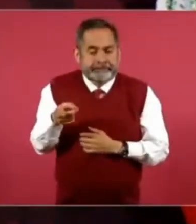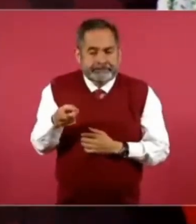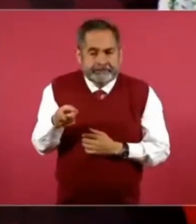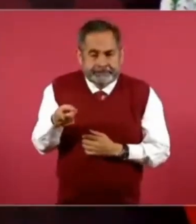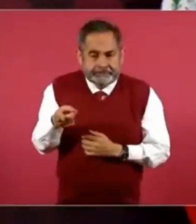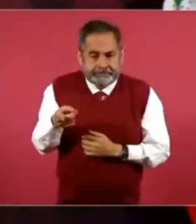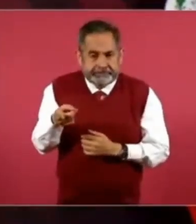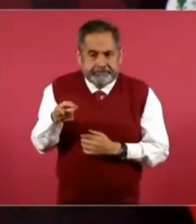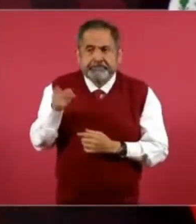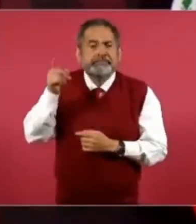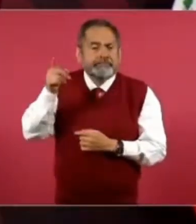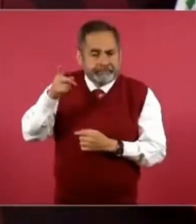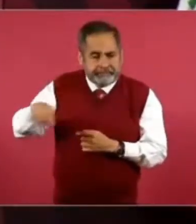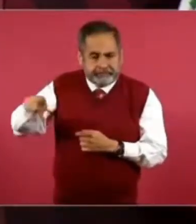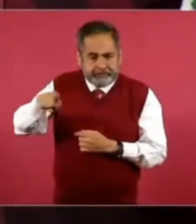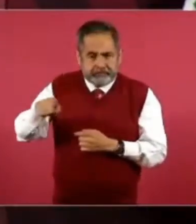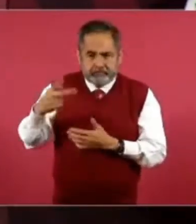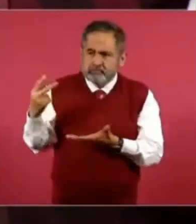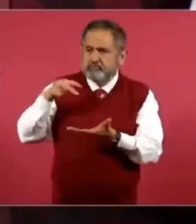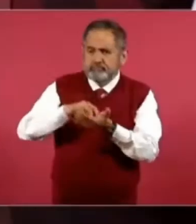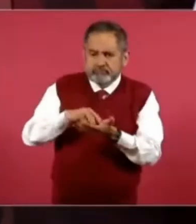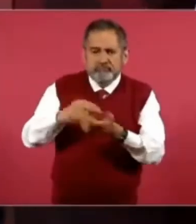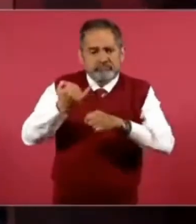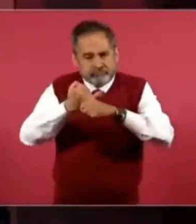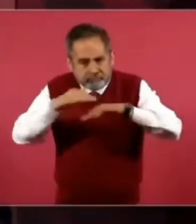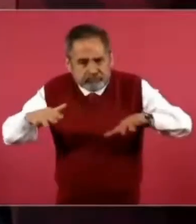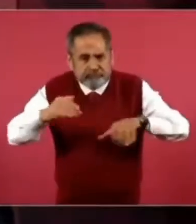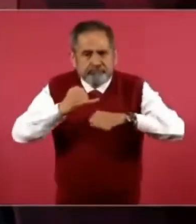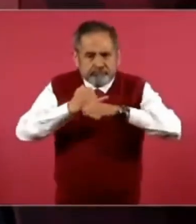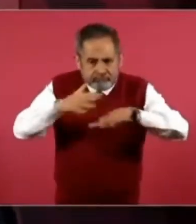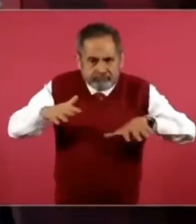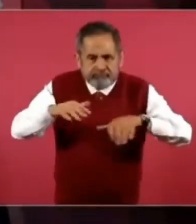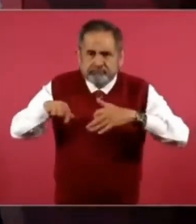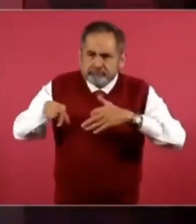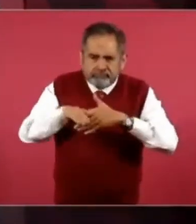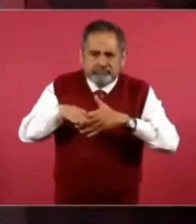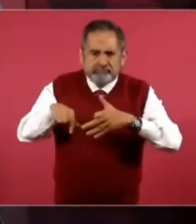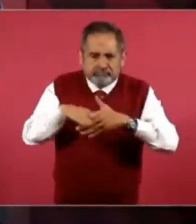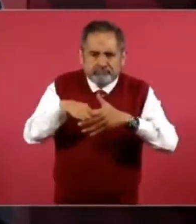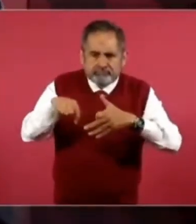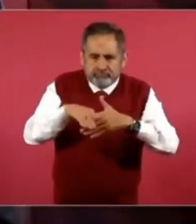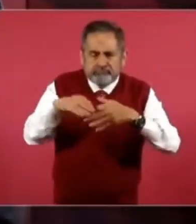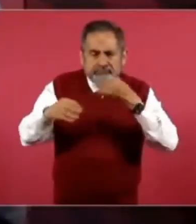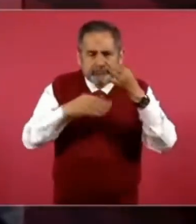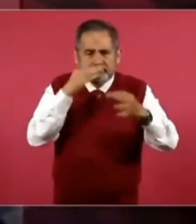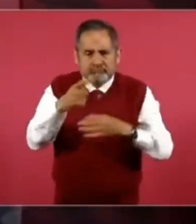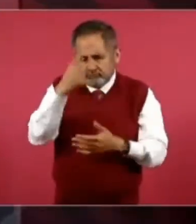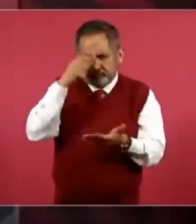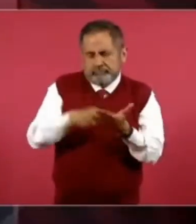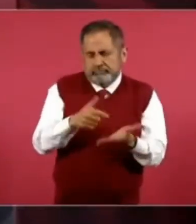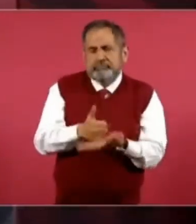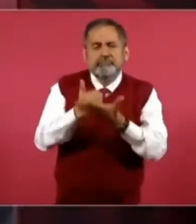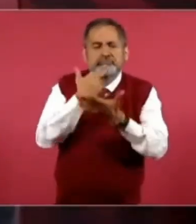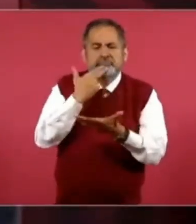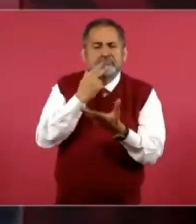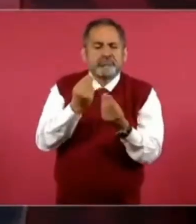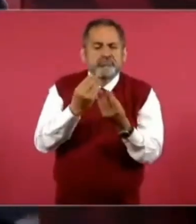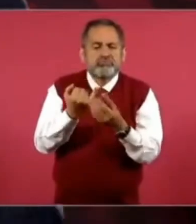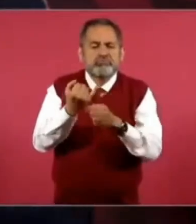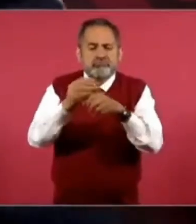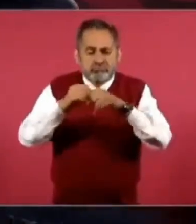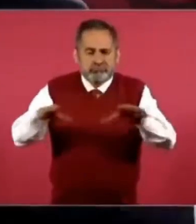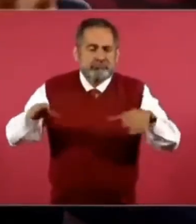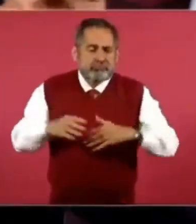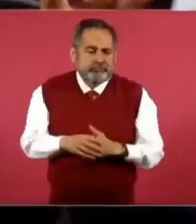que van a estar informando. Yo creo que eso va a ayudar mucho. Desde